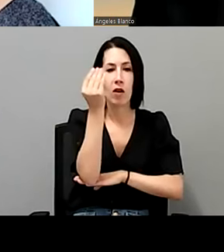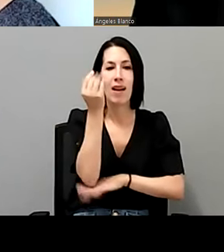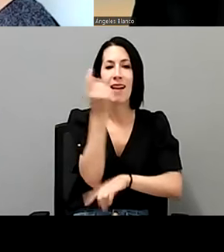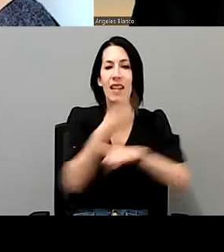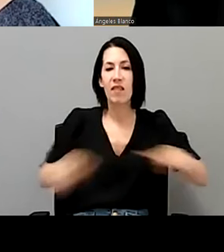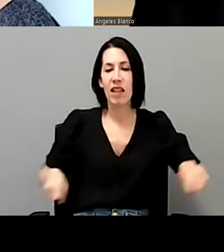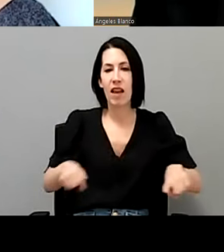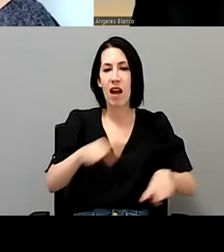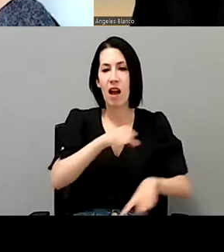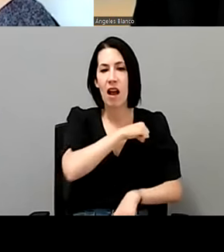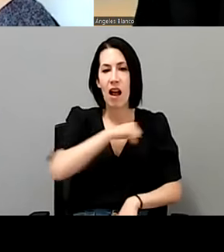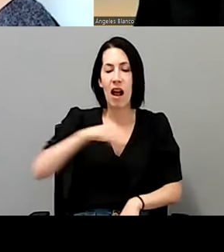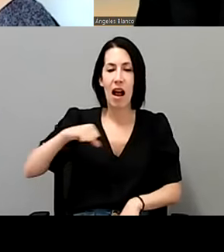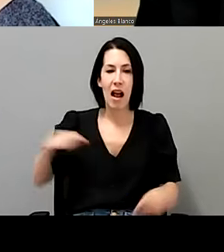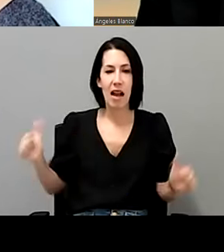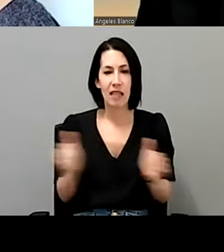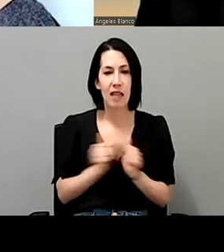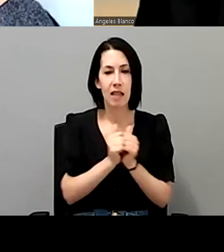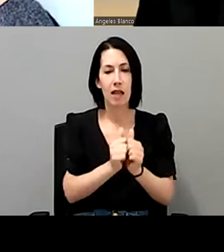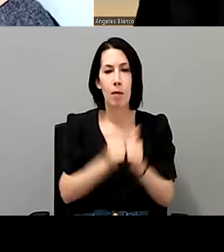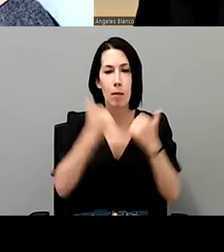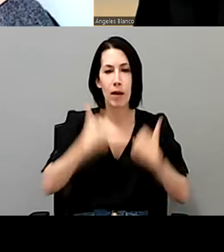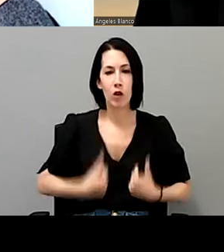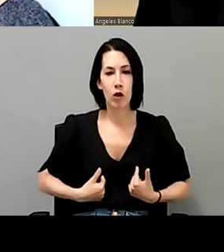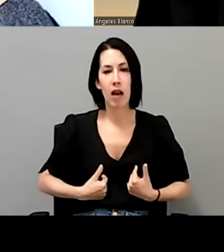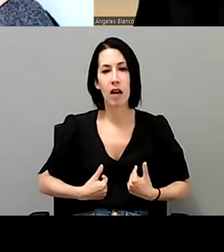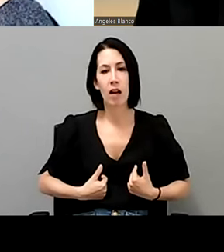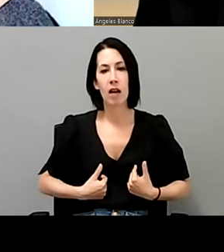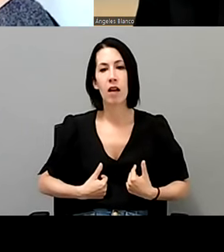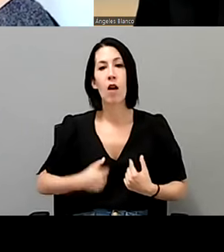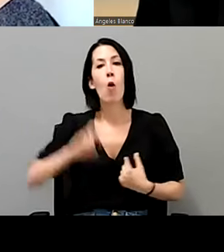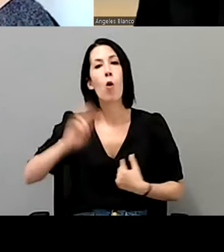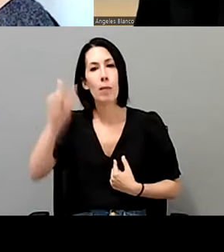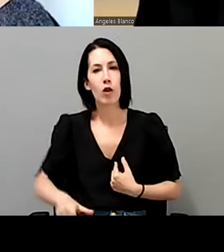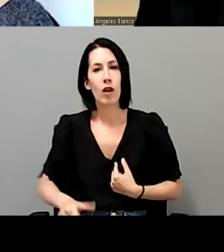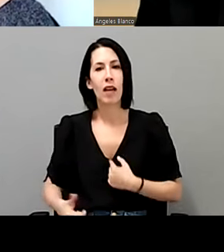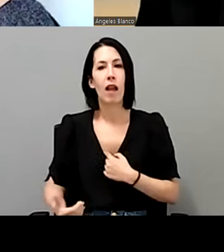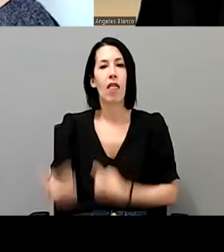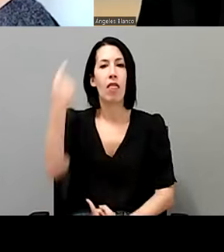a levantarte de la cama todos los días.